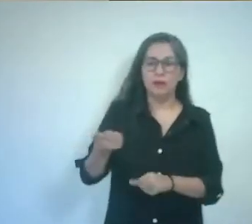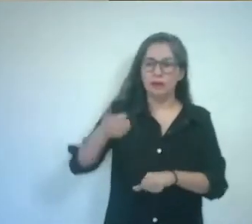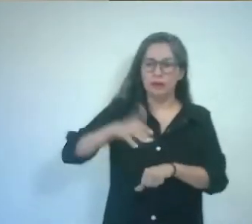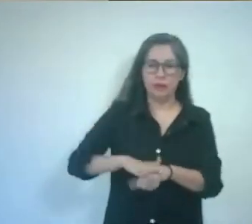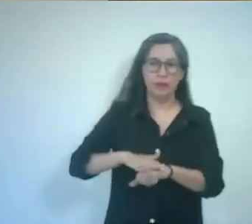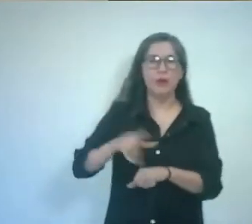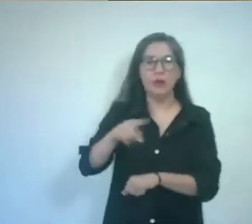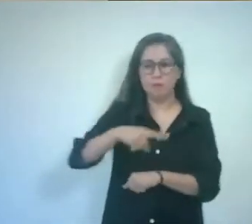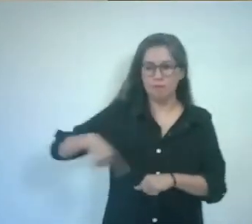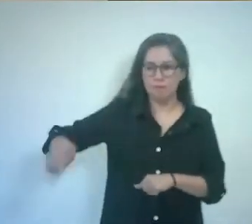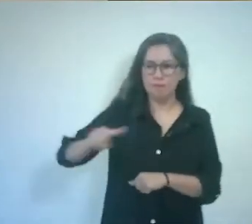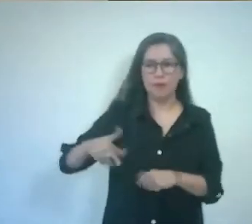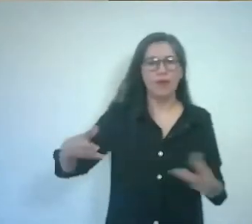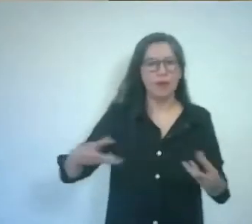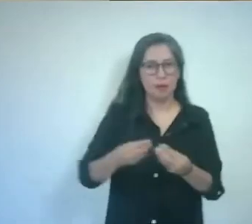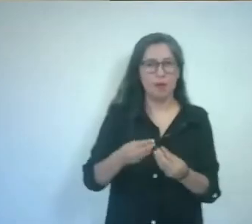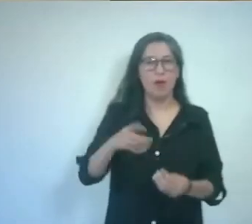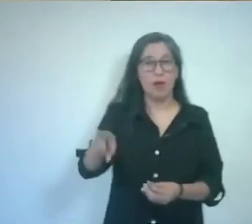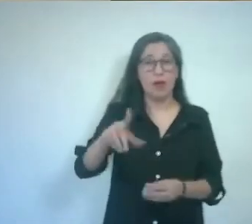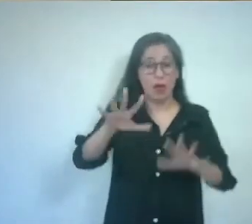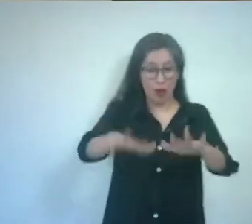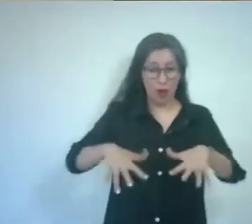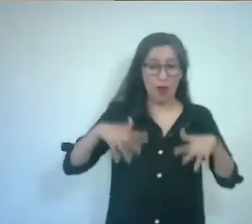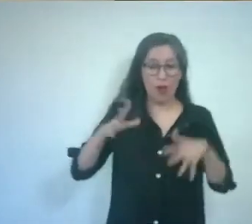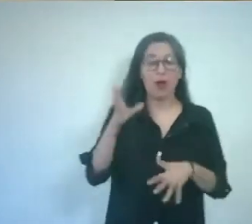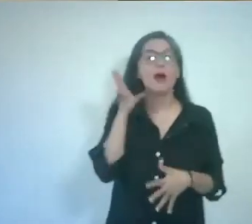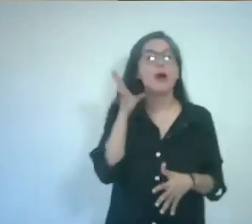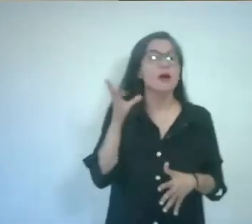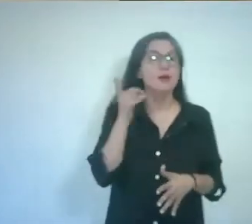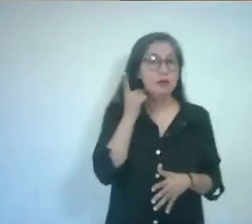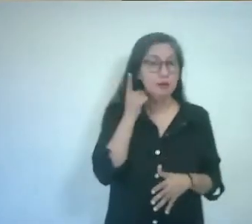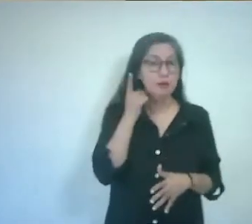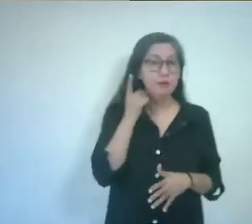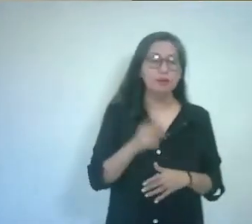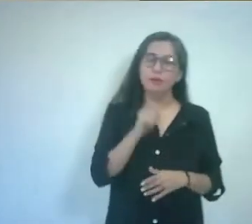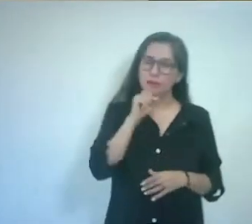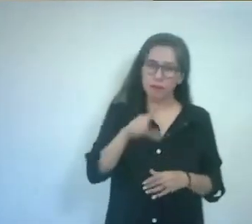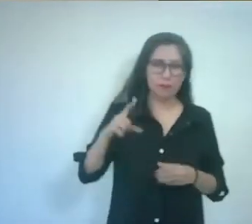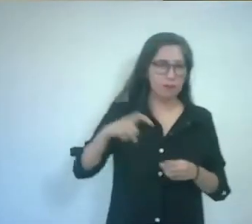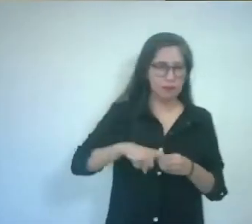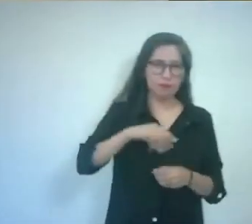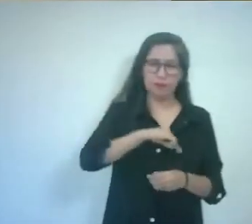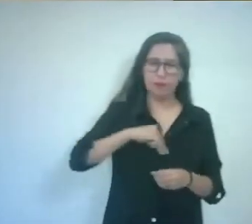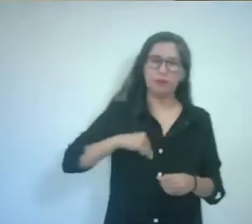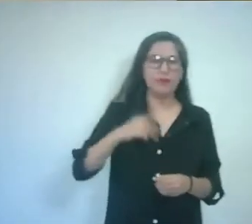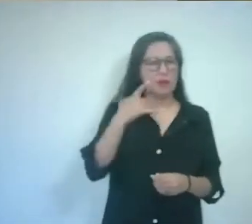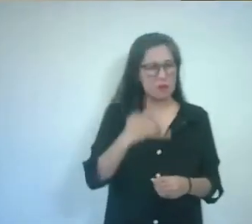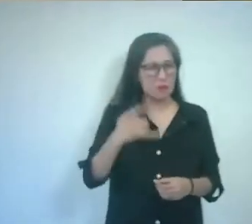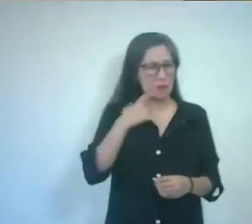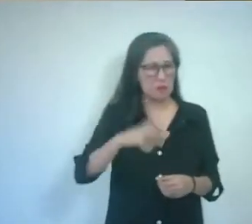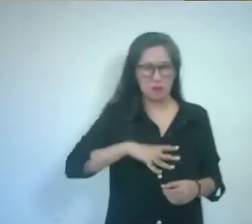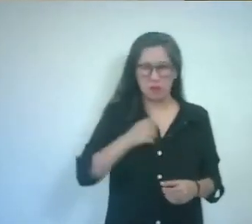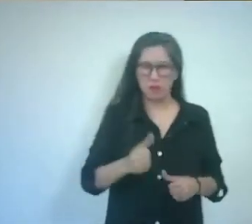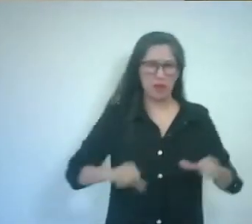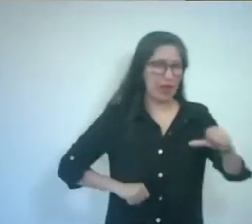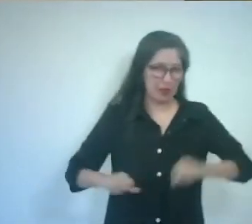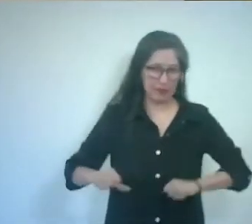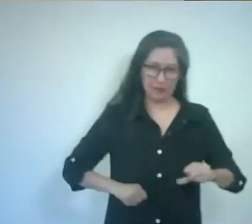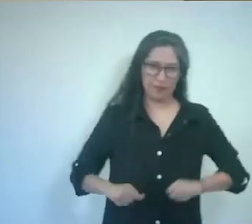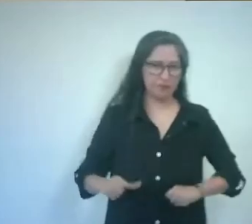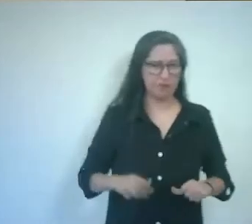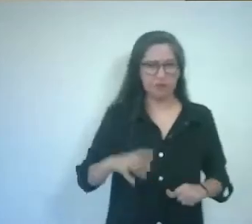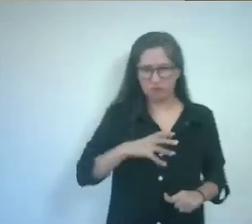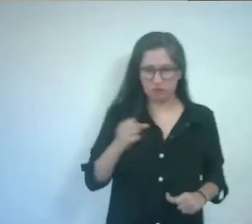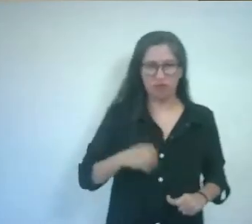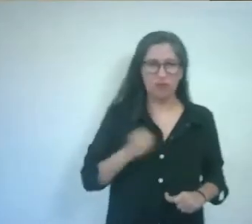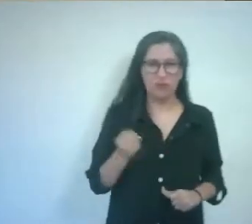y la conformación del Congreso del Estado, se han llevado a cabo esfuerzos y actividades relevantes desde